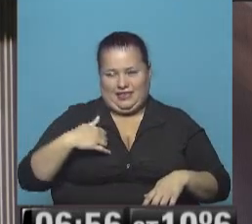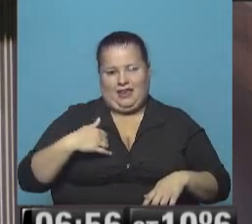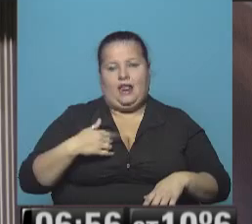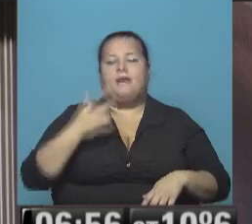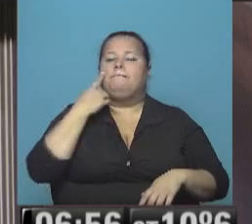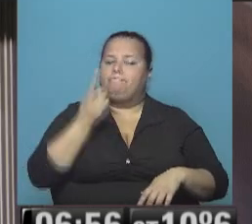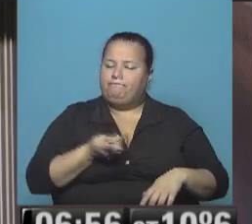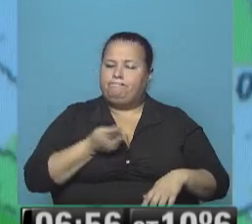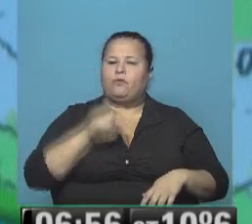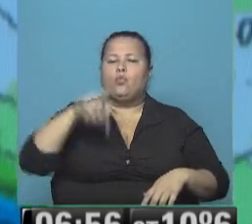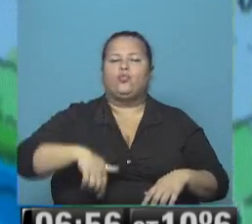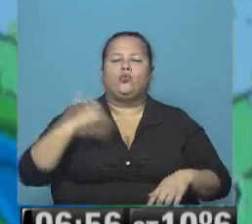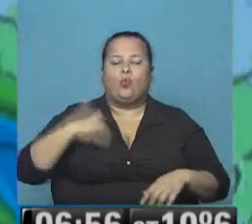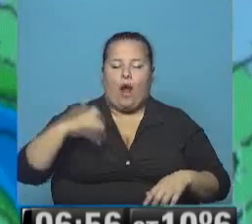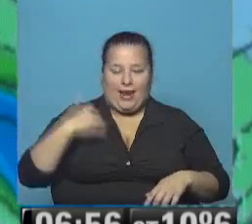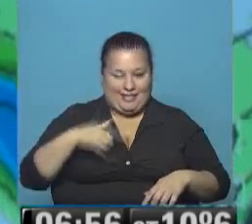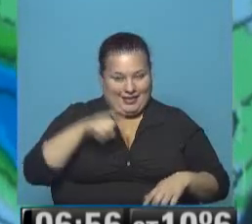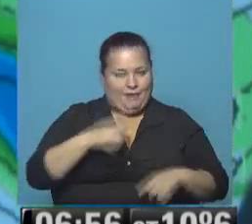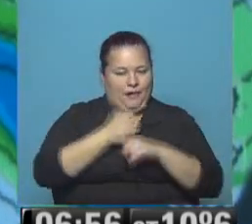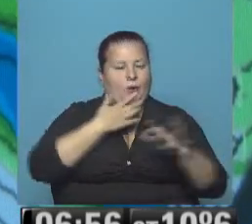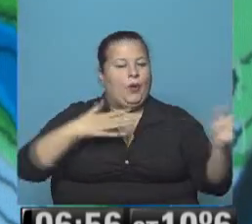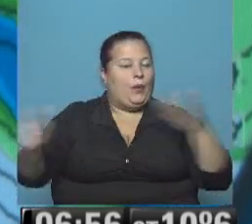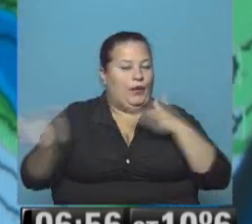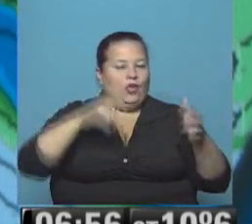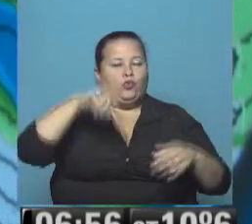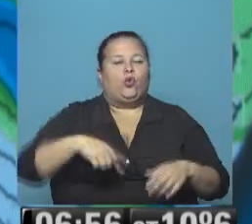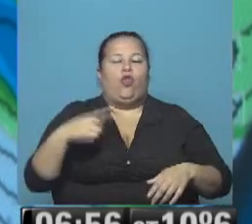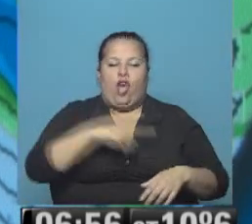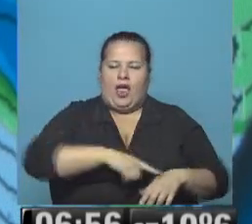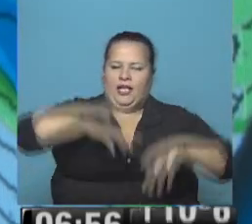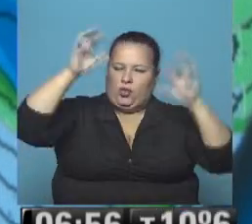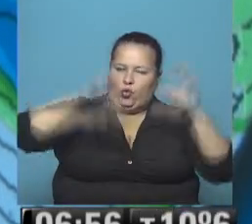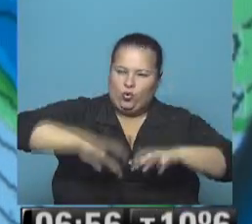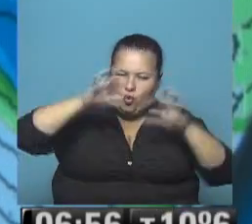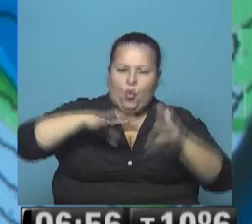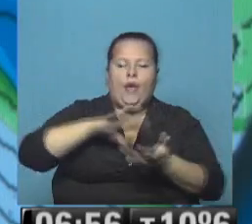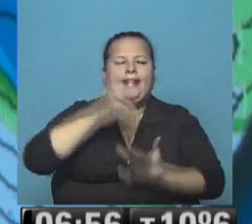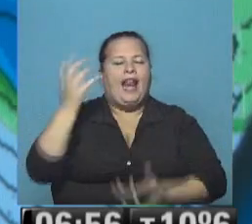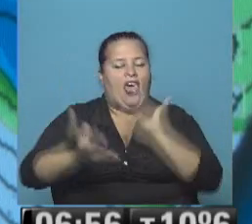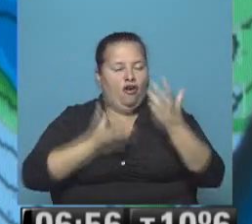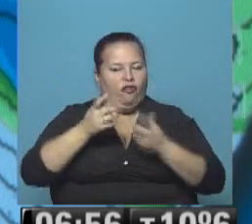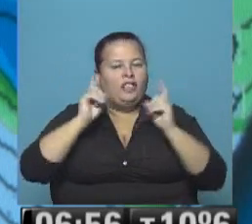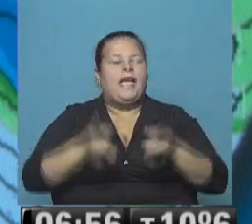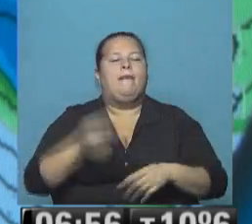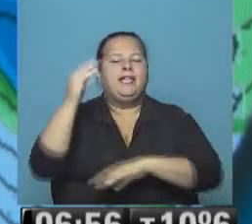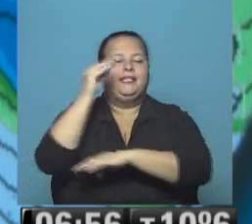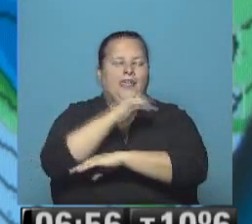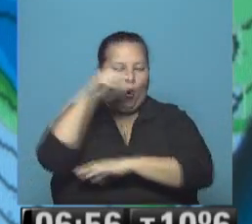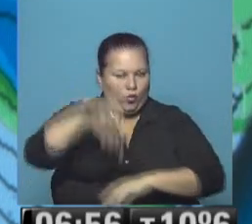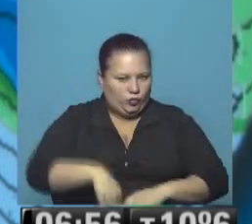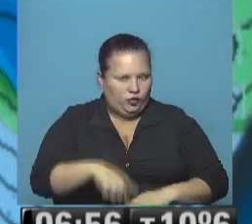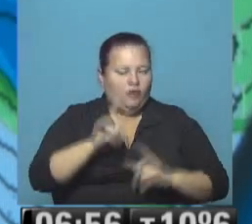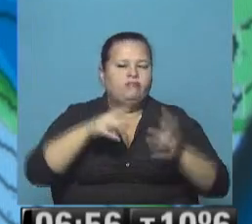observen desde el sur argentino allí comenzamos con vientos intensos del sudoeste lluvias en tierra del fuego y también en el sur de santa cruz y